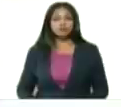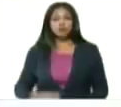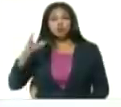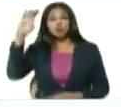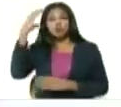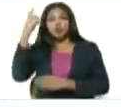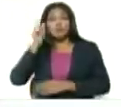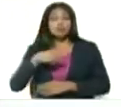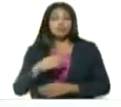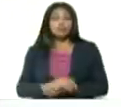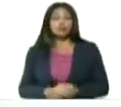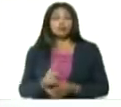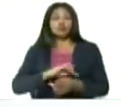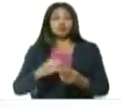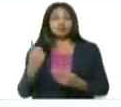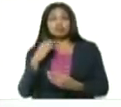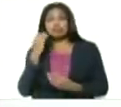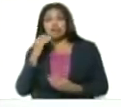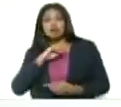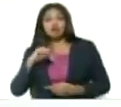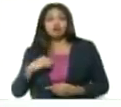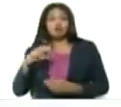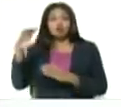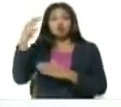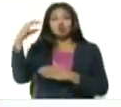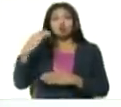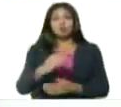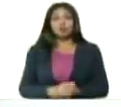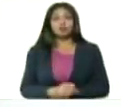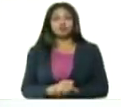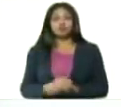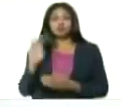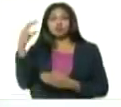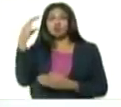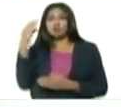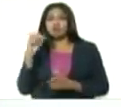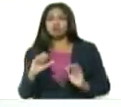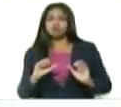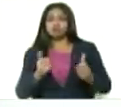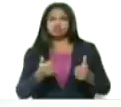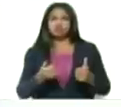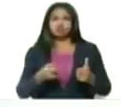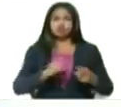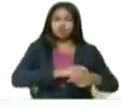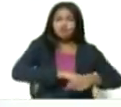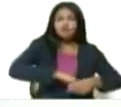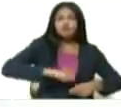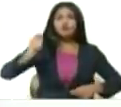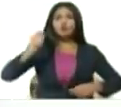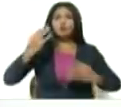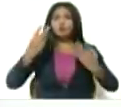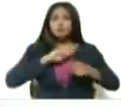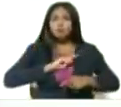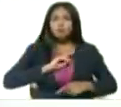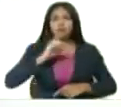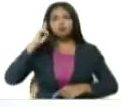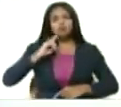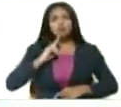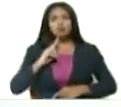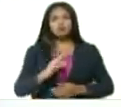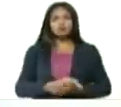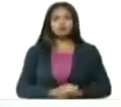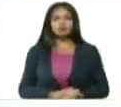Colombia, nuestra hermana Colombia, Colombia que nació de la espada, de las manos del libertador Simón